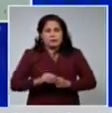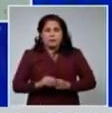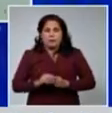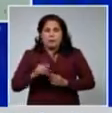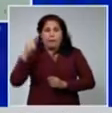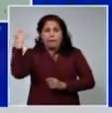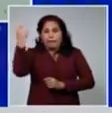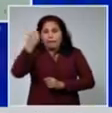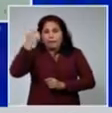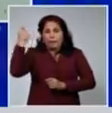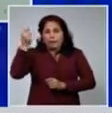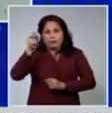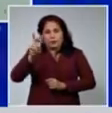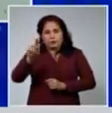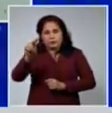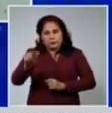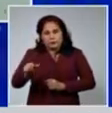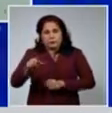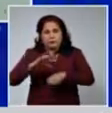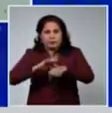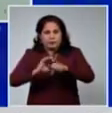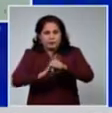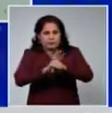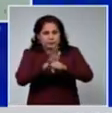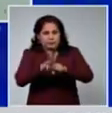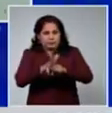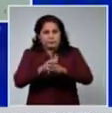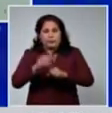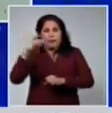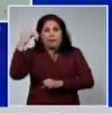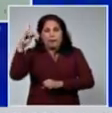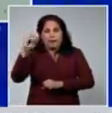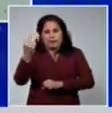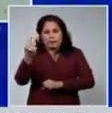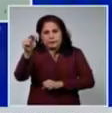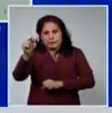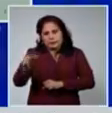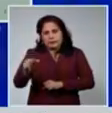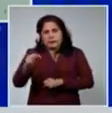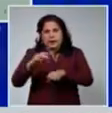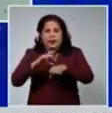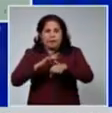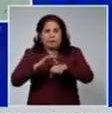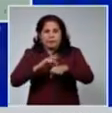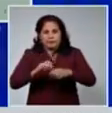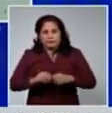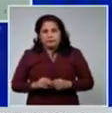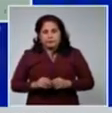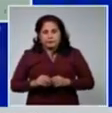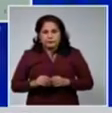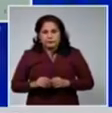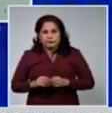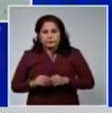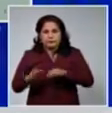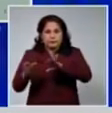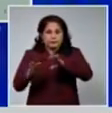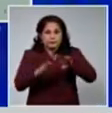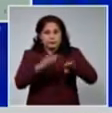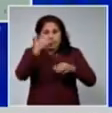diagnosticando caso del puerto y en la palma un caso en total artemisa